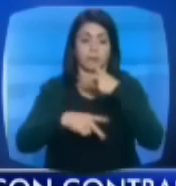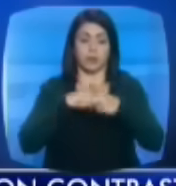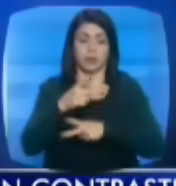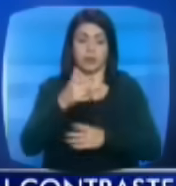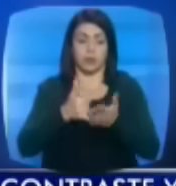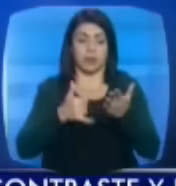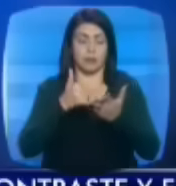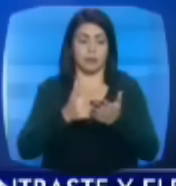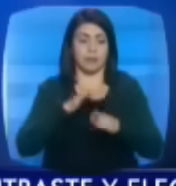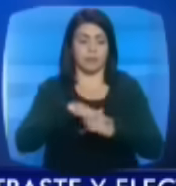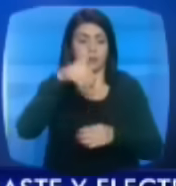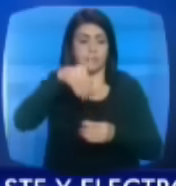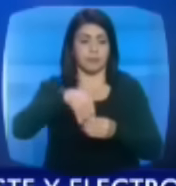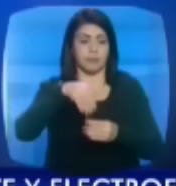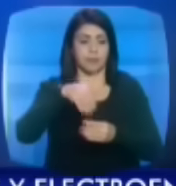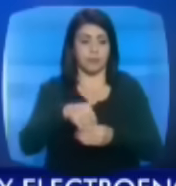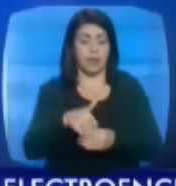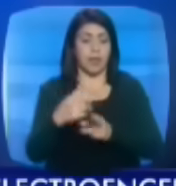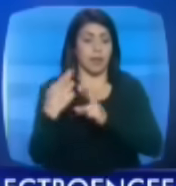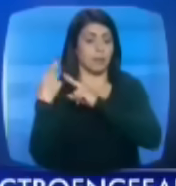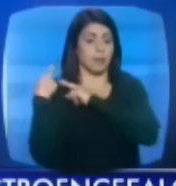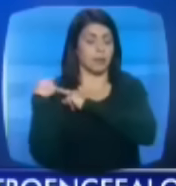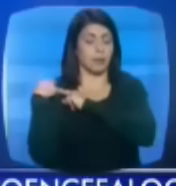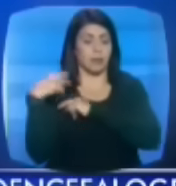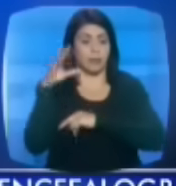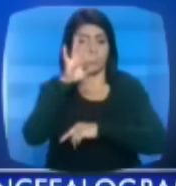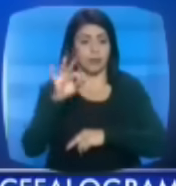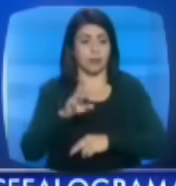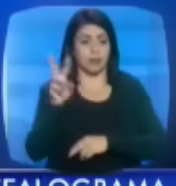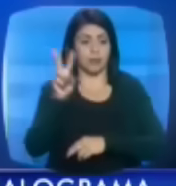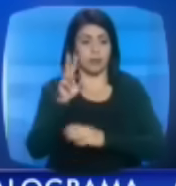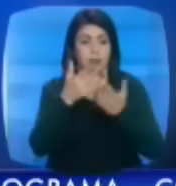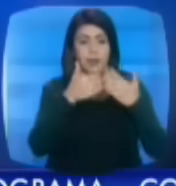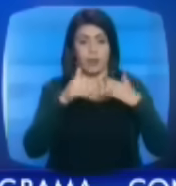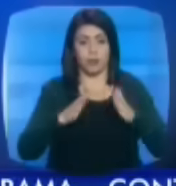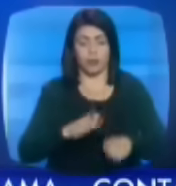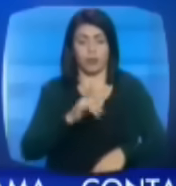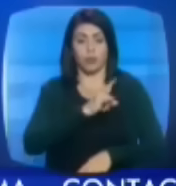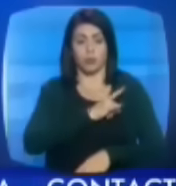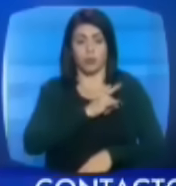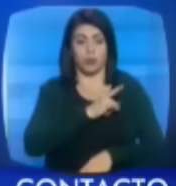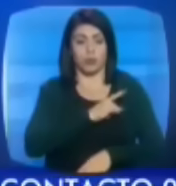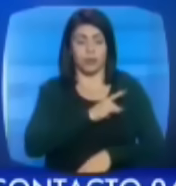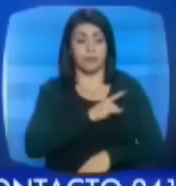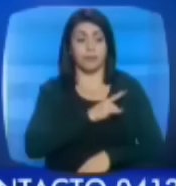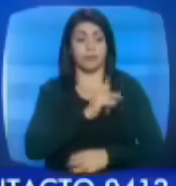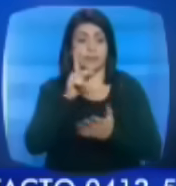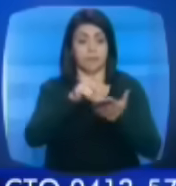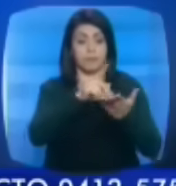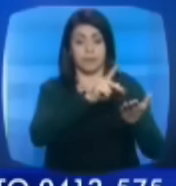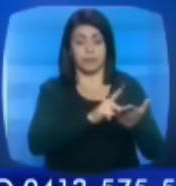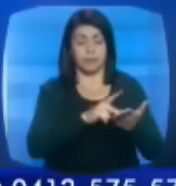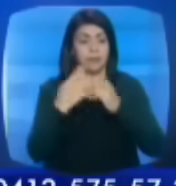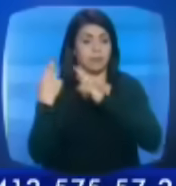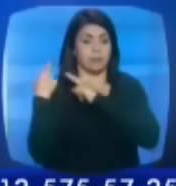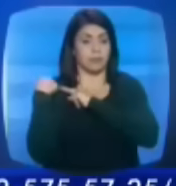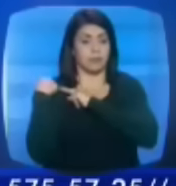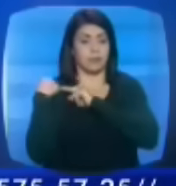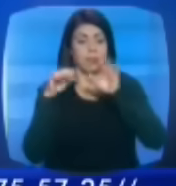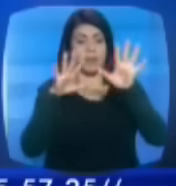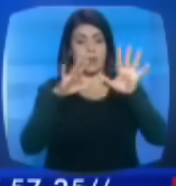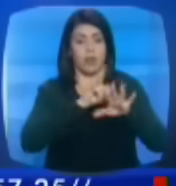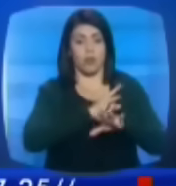de postulaciones para elegir a los delegados ante la Federación Venezolana de Estudiantes Universitarios, quienes presentarán o representarán a las